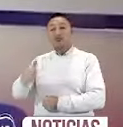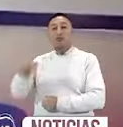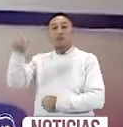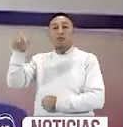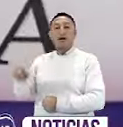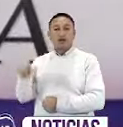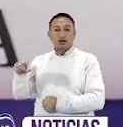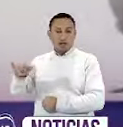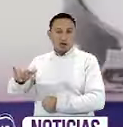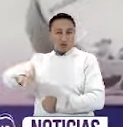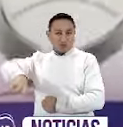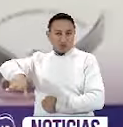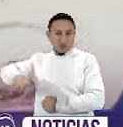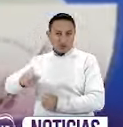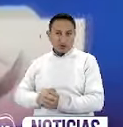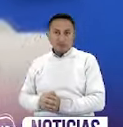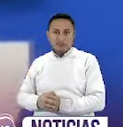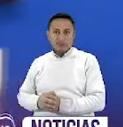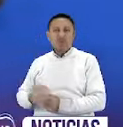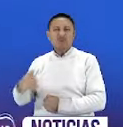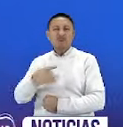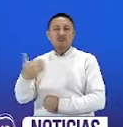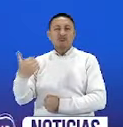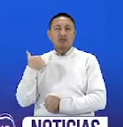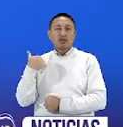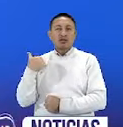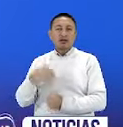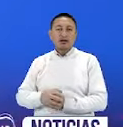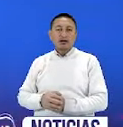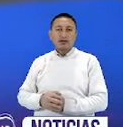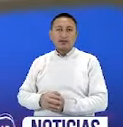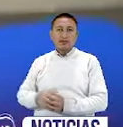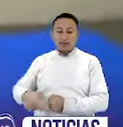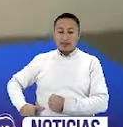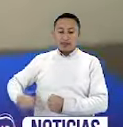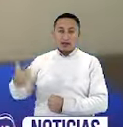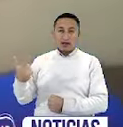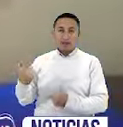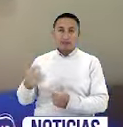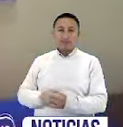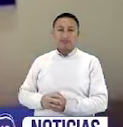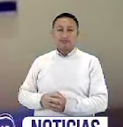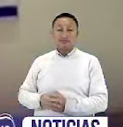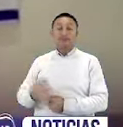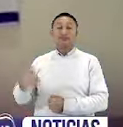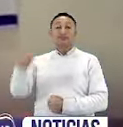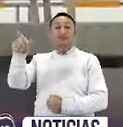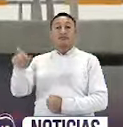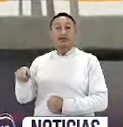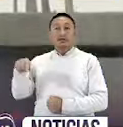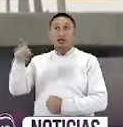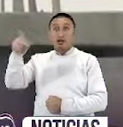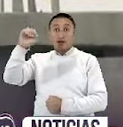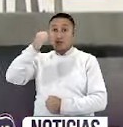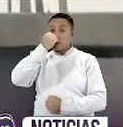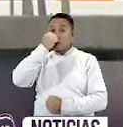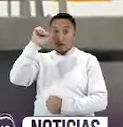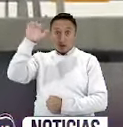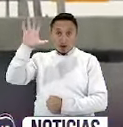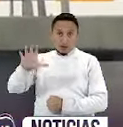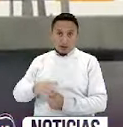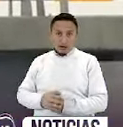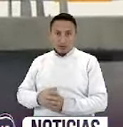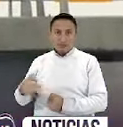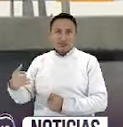supuesto asaltante. El individuo se encontraba armado. Esta persona aprovechaba que el semáforo se ponga en rojo para tratar